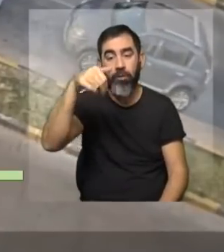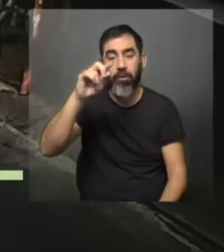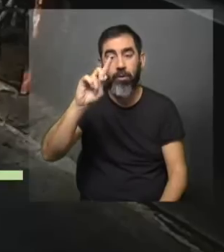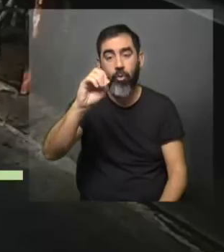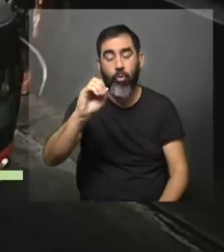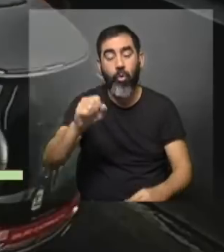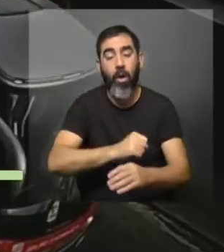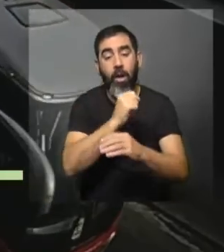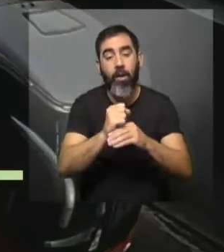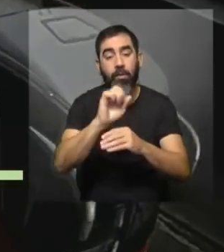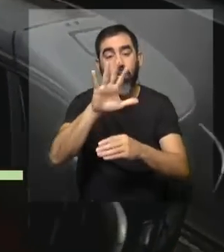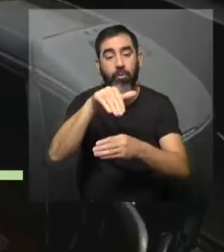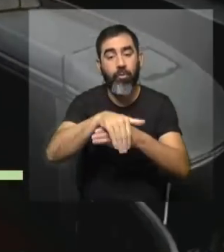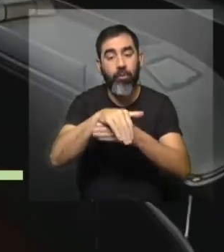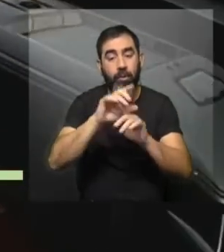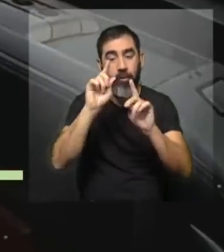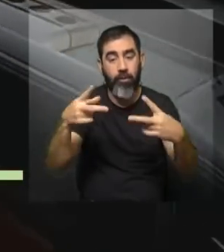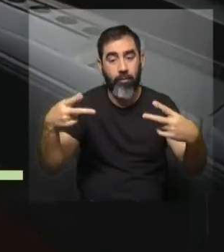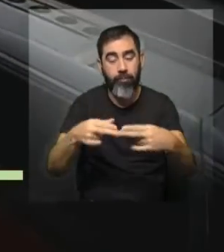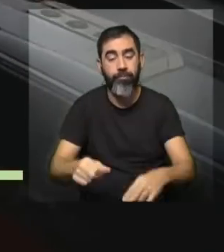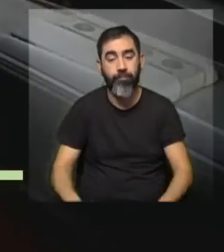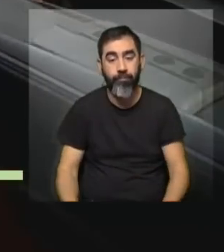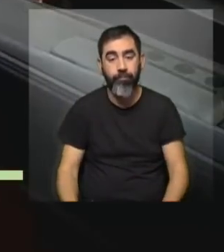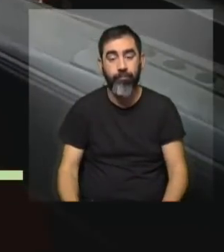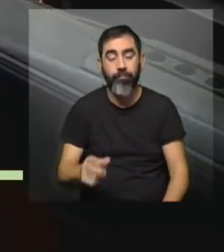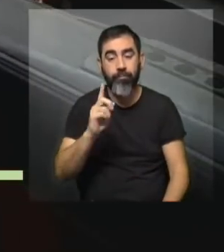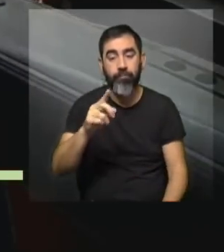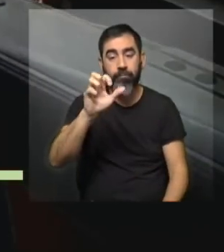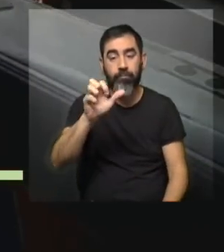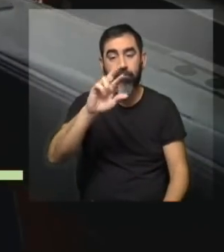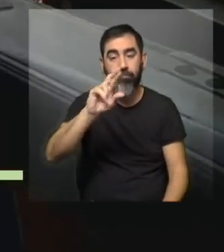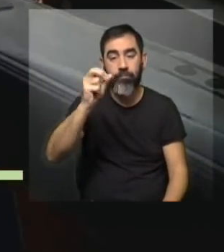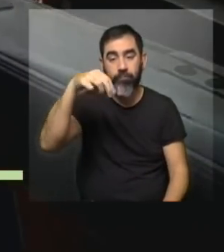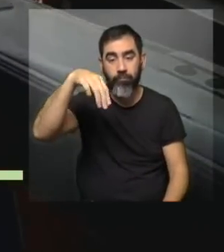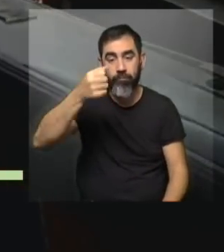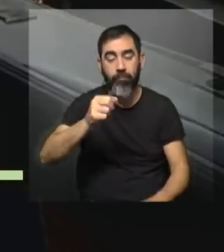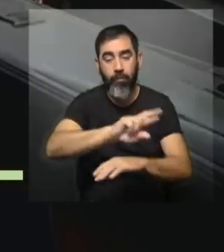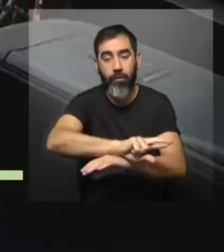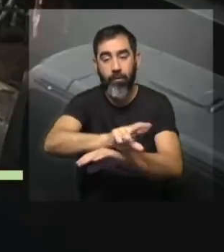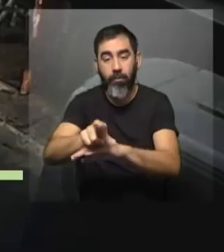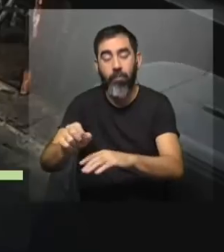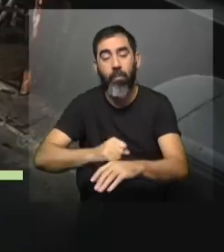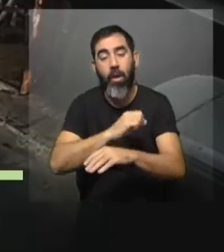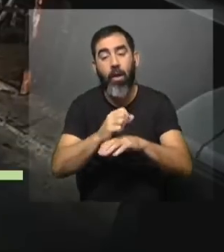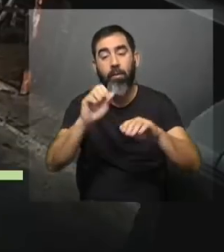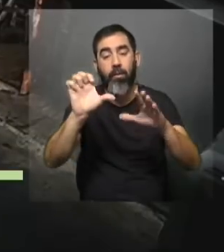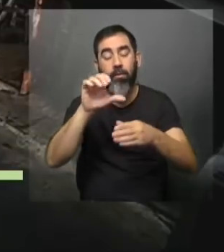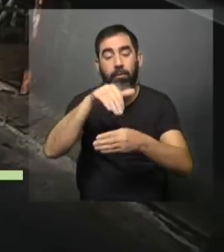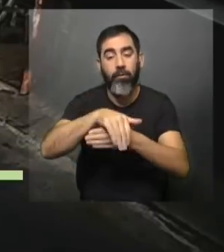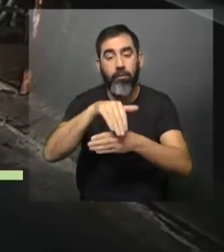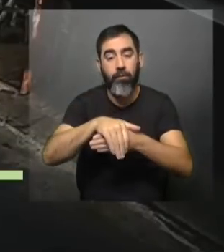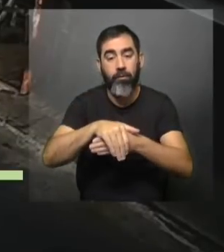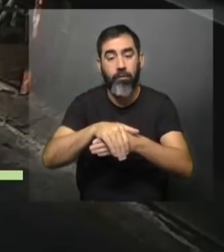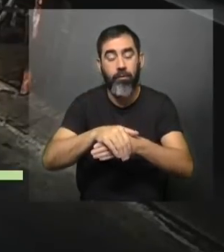cortado hasta las 5 por tareas de hormigonado voy con dos más sector gerona entre arrambre a la escuela Ría y Pablo fontaina hasta las seis de la tarde estará cortado